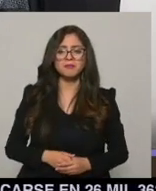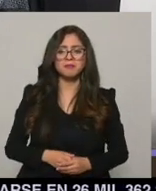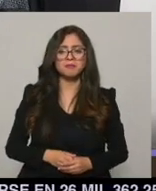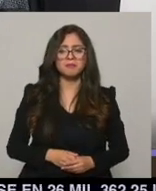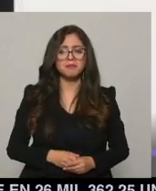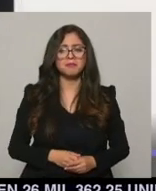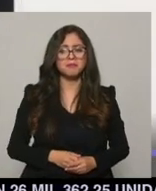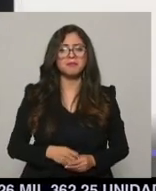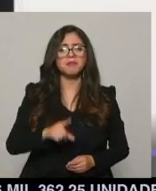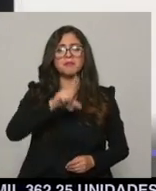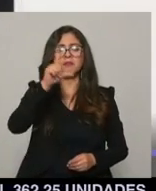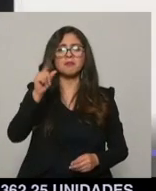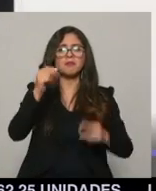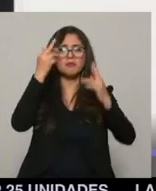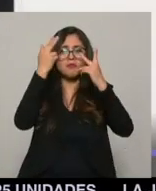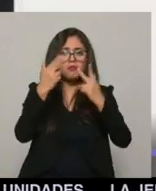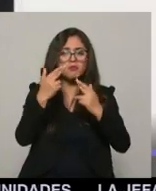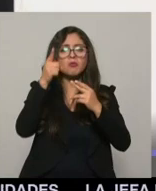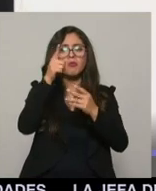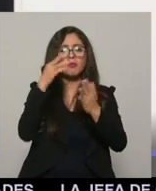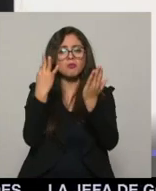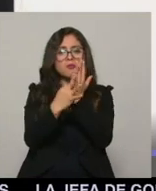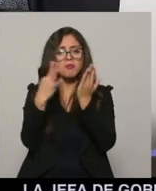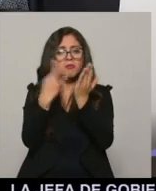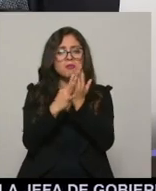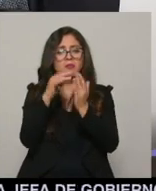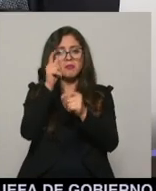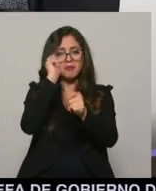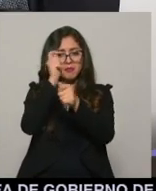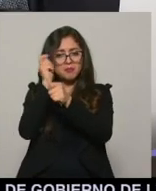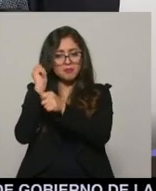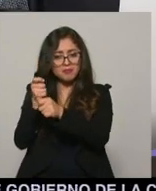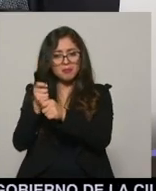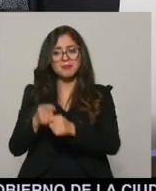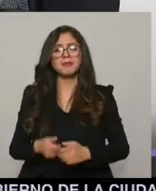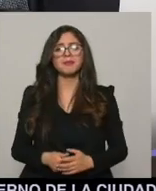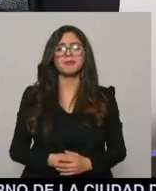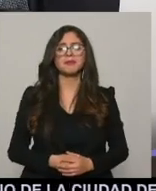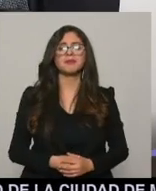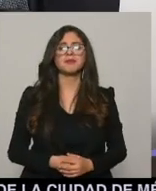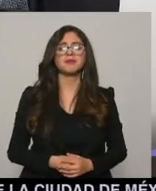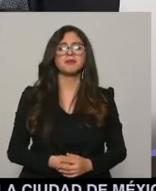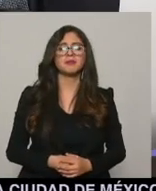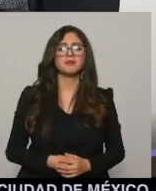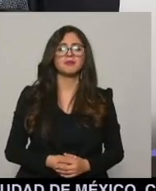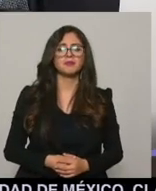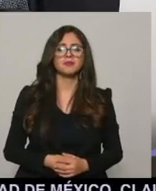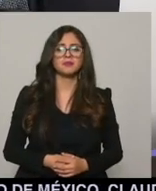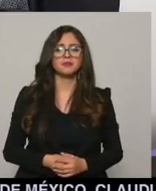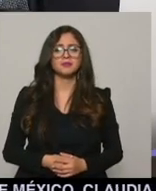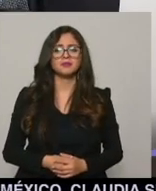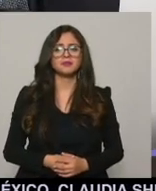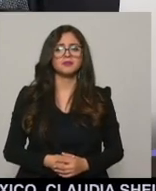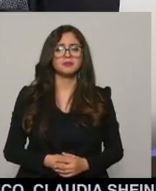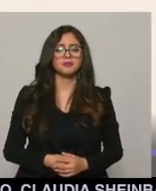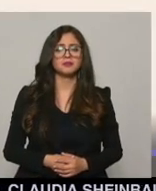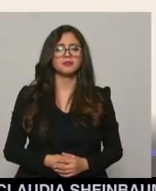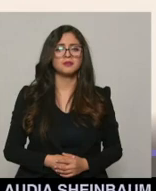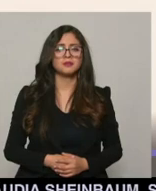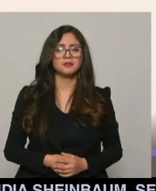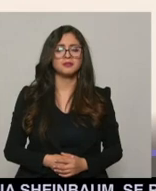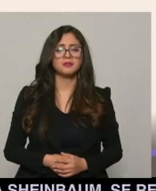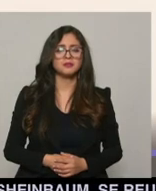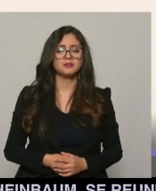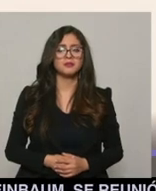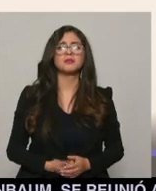cierta sustancia que dañó a la escultura. En este sentido, además se aclaró y ya se